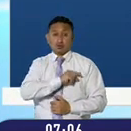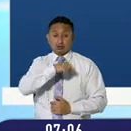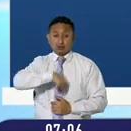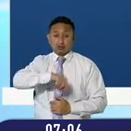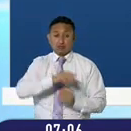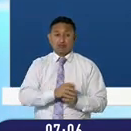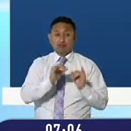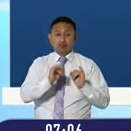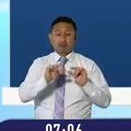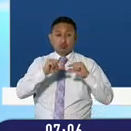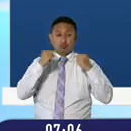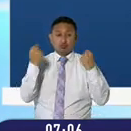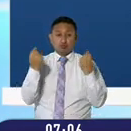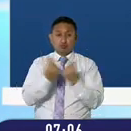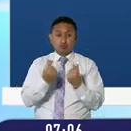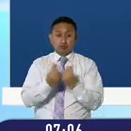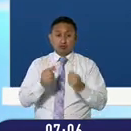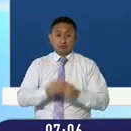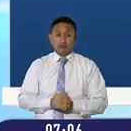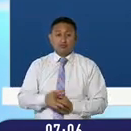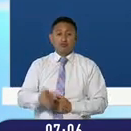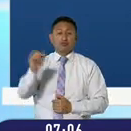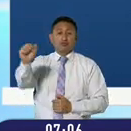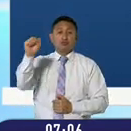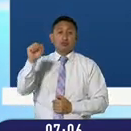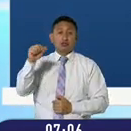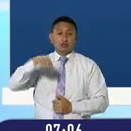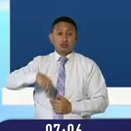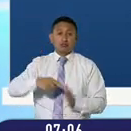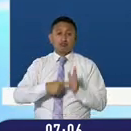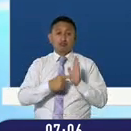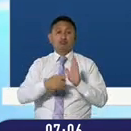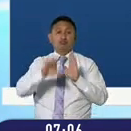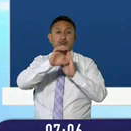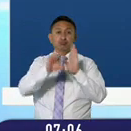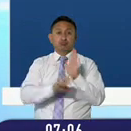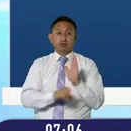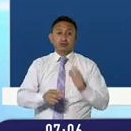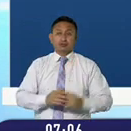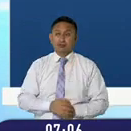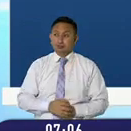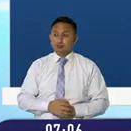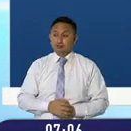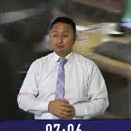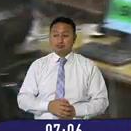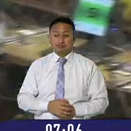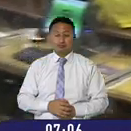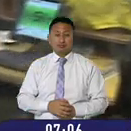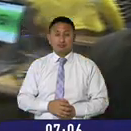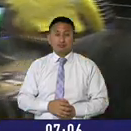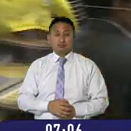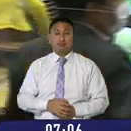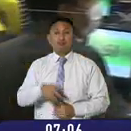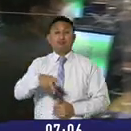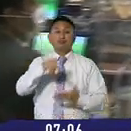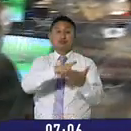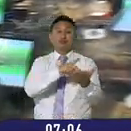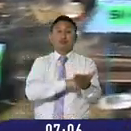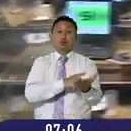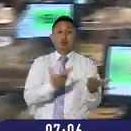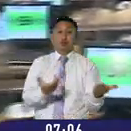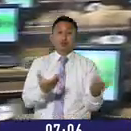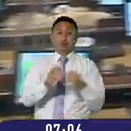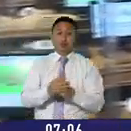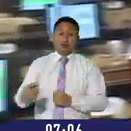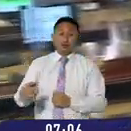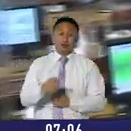colectiva, son derechos que se encuentran señalados en la Constitución que tienen que ser respetados. Dicho proyecto deberá someterse a un